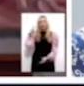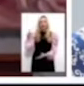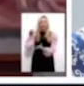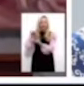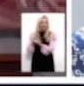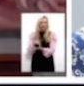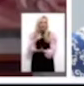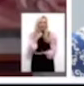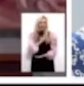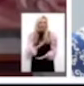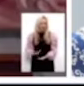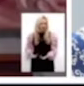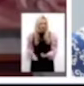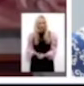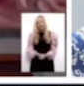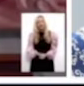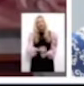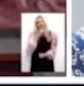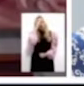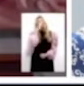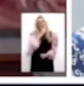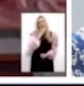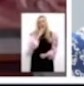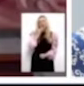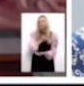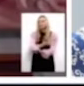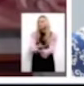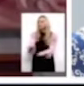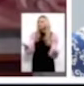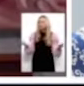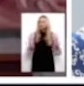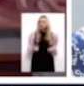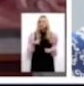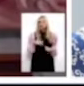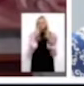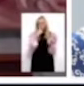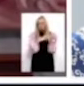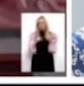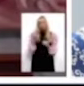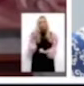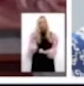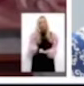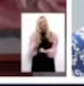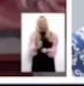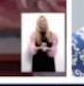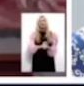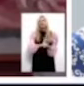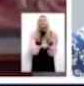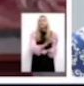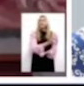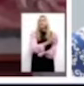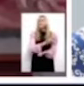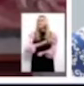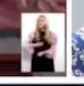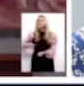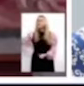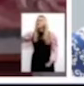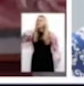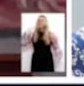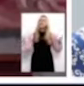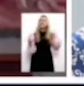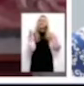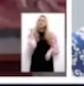Poder Judicial Federal. Este paquete es el que coloquialmente le hemos puesto como el de el Poder Judicial